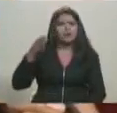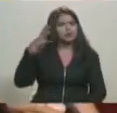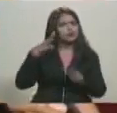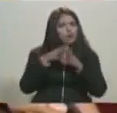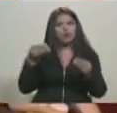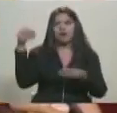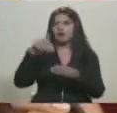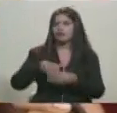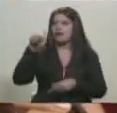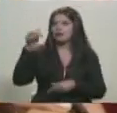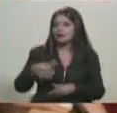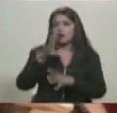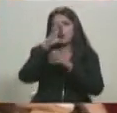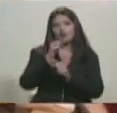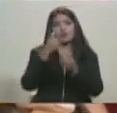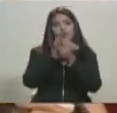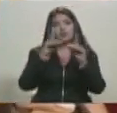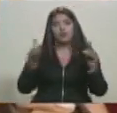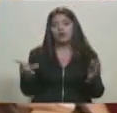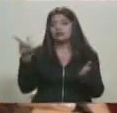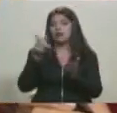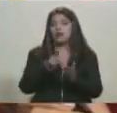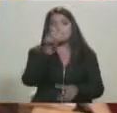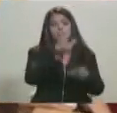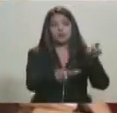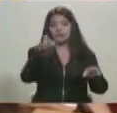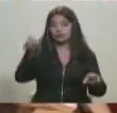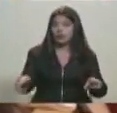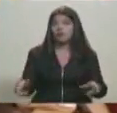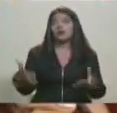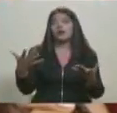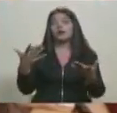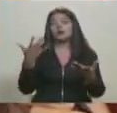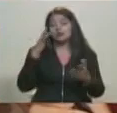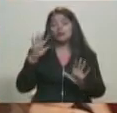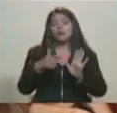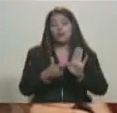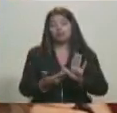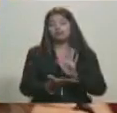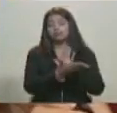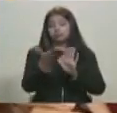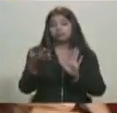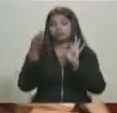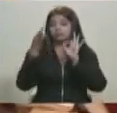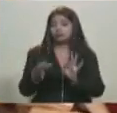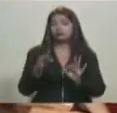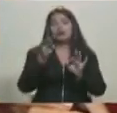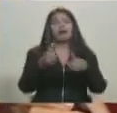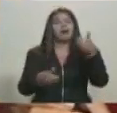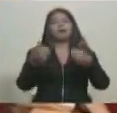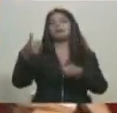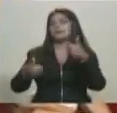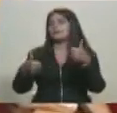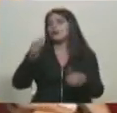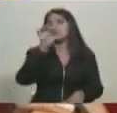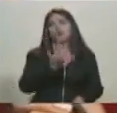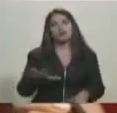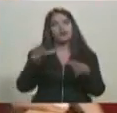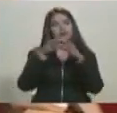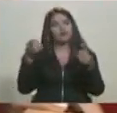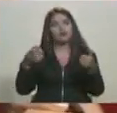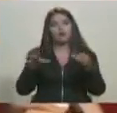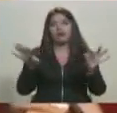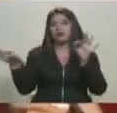país, creemos en la democracia participativa y protagónica, creemos que debemos presentar por el bien y la estabilidad de este país candidatos en todos los cargos de elección